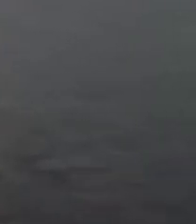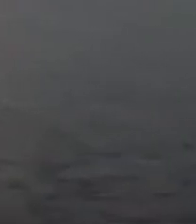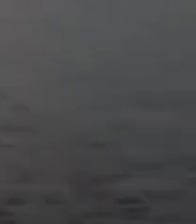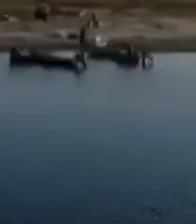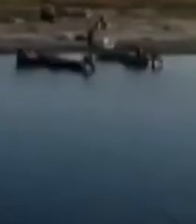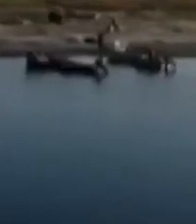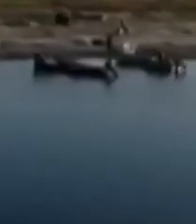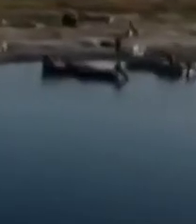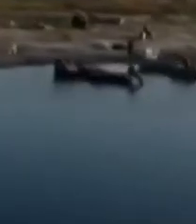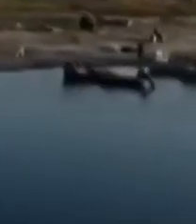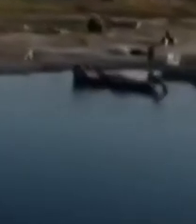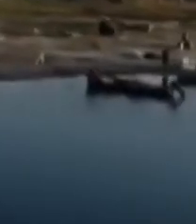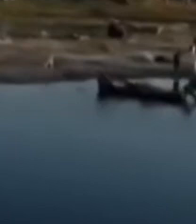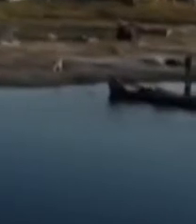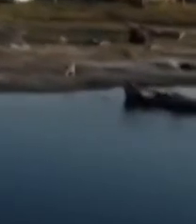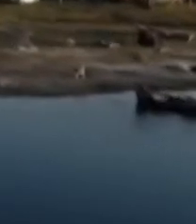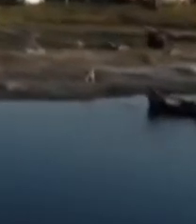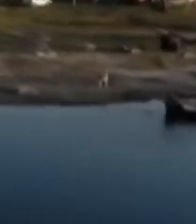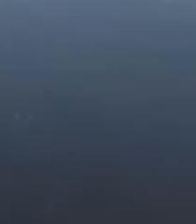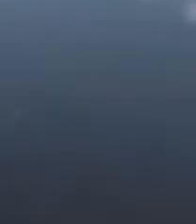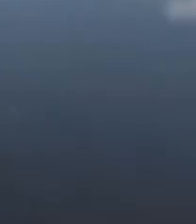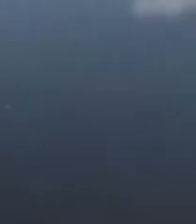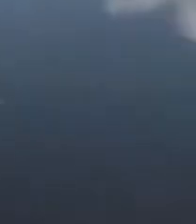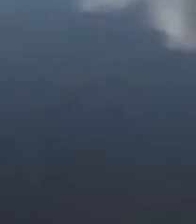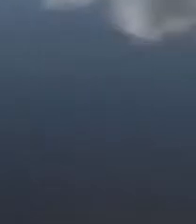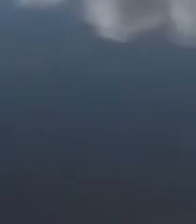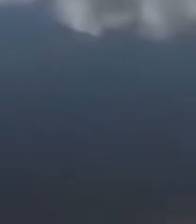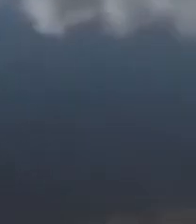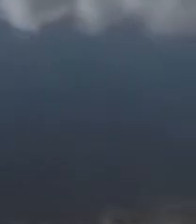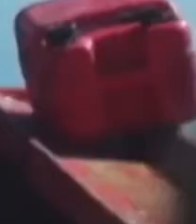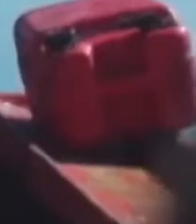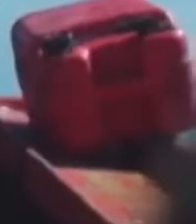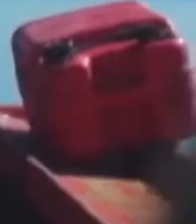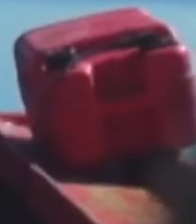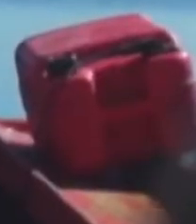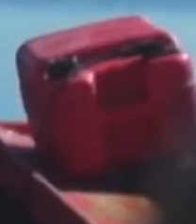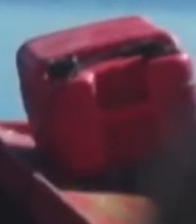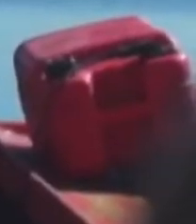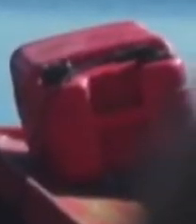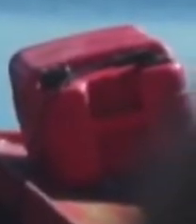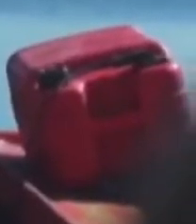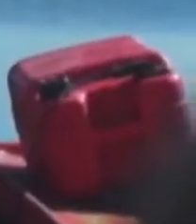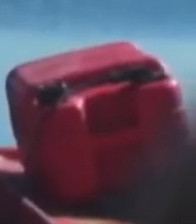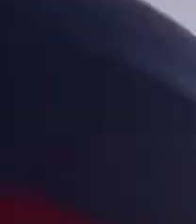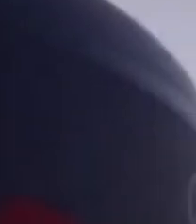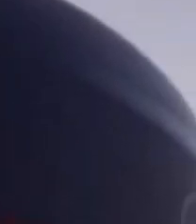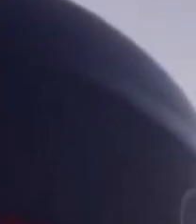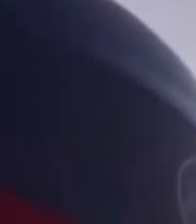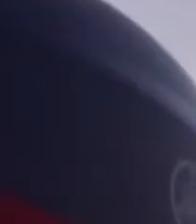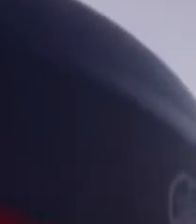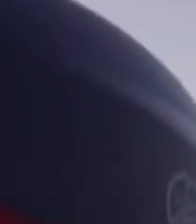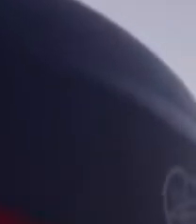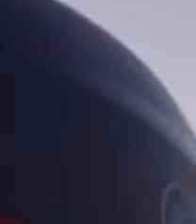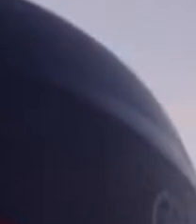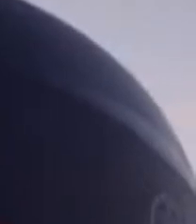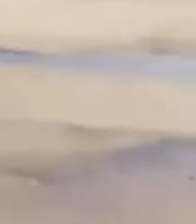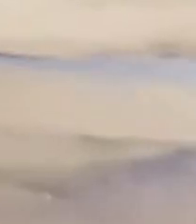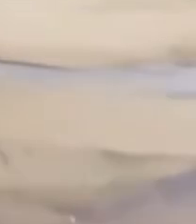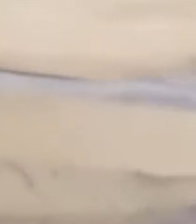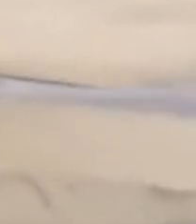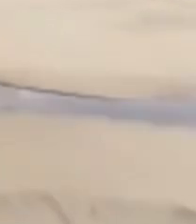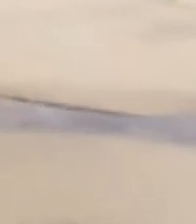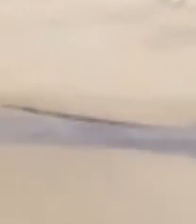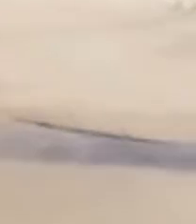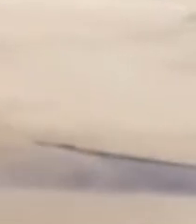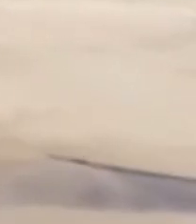La pesca artesanal es el ingreso de cientos de familias uruguayas y se transmite de generación en generación. Pero